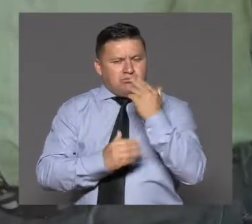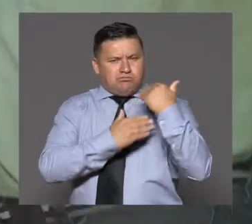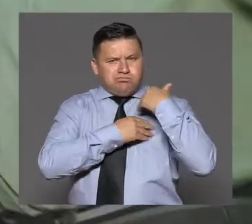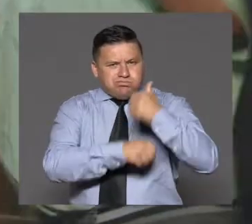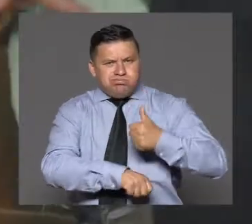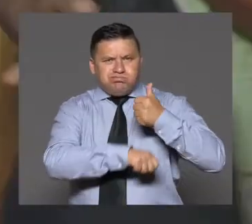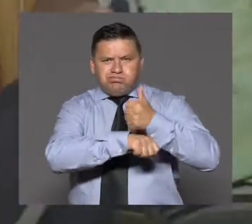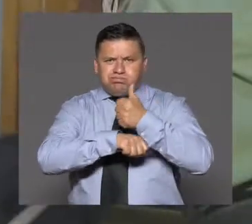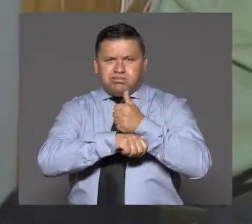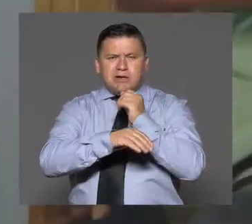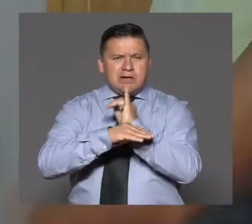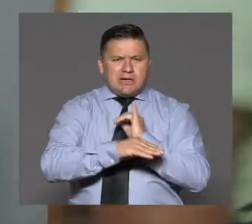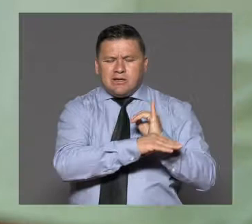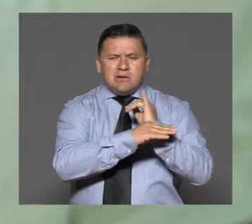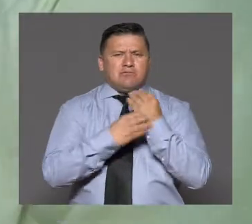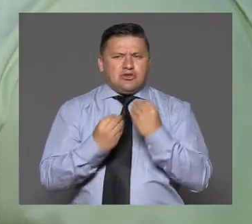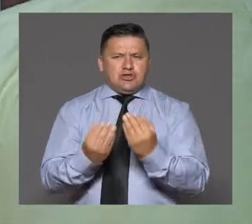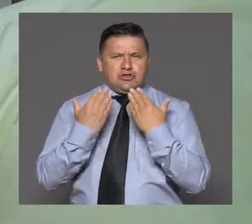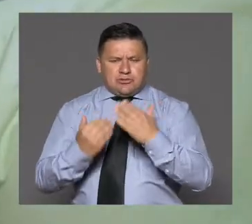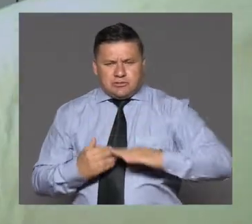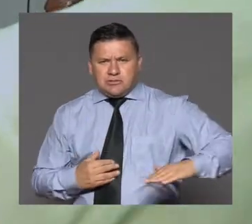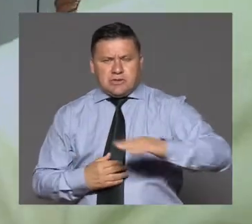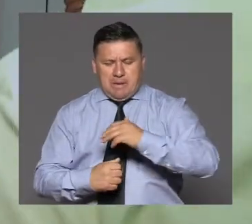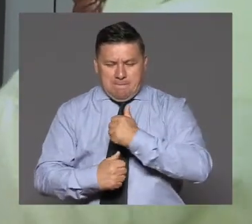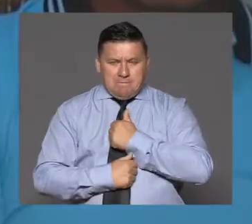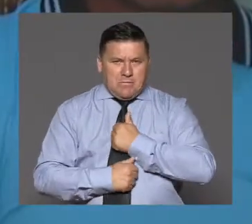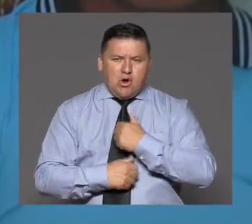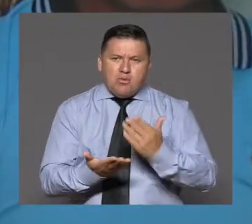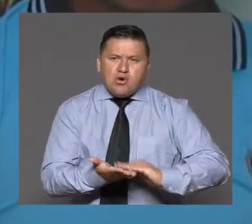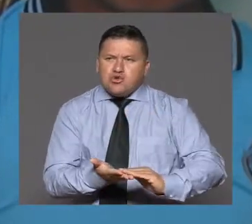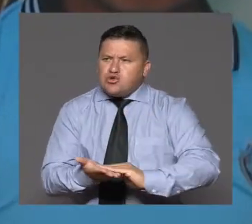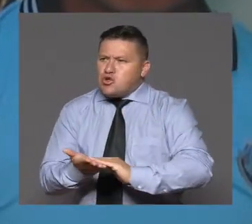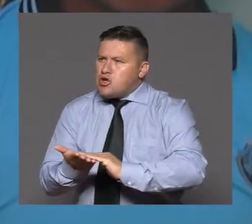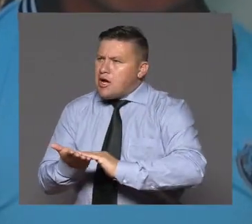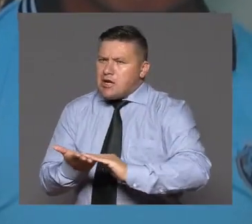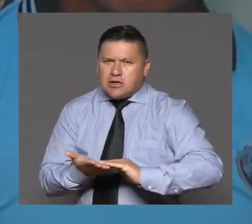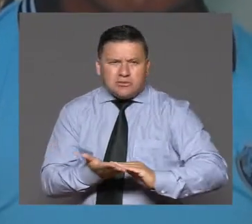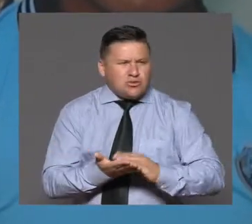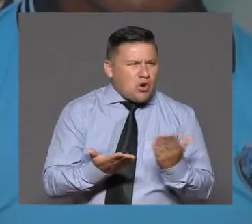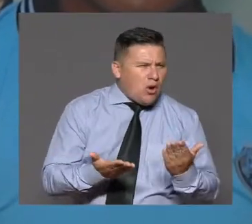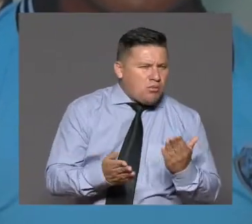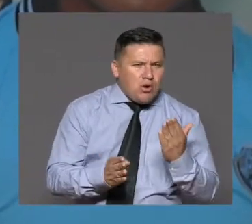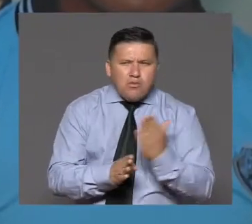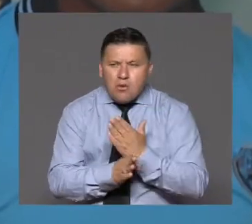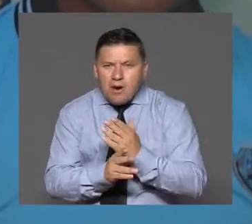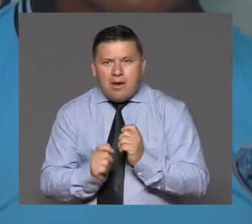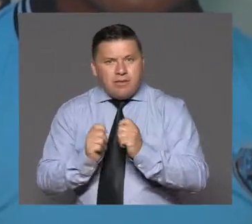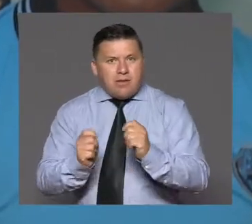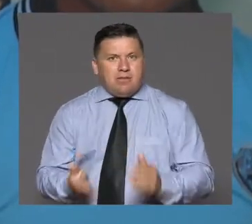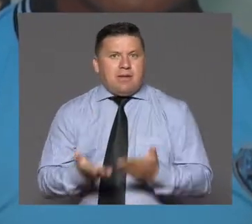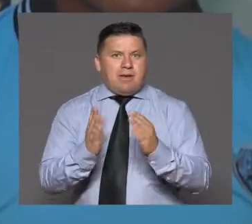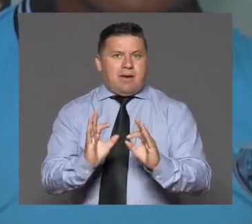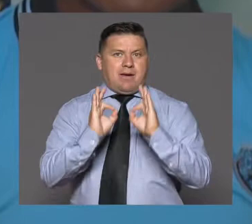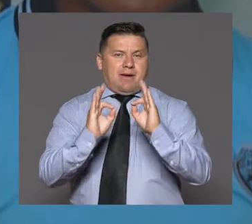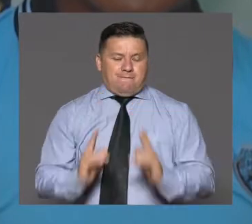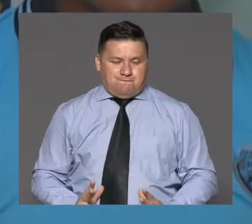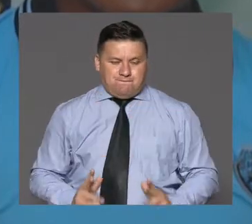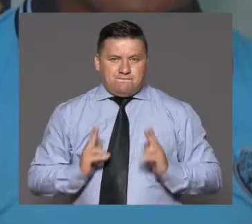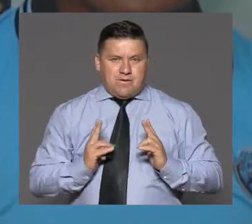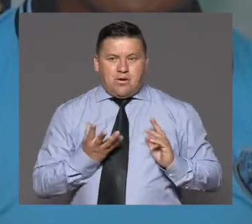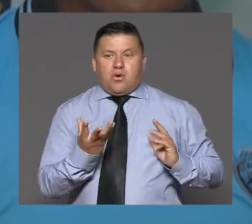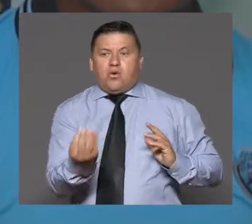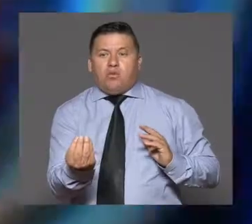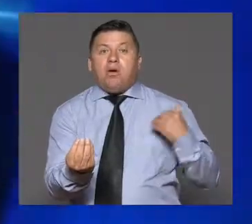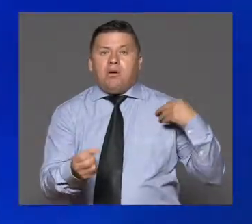en instituciones municipales, permitiendo que ellos mismos den solución a sus problemáticas y que trabajen por mejorar la calidad de vida de sus